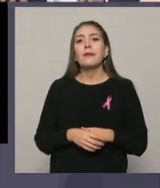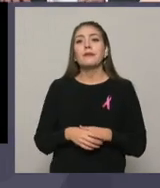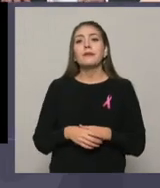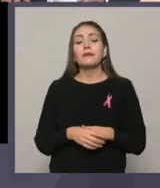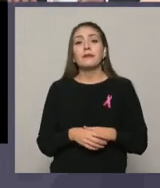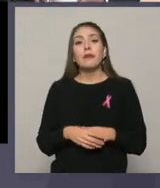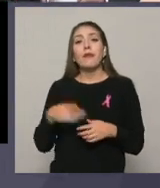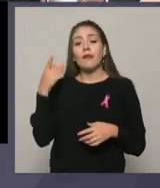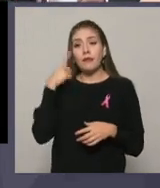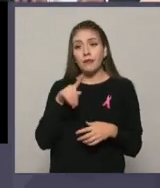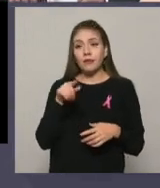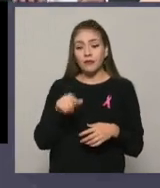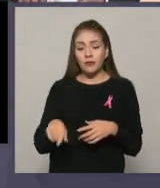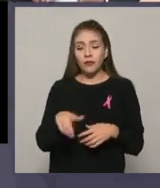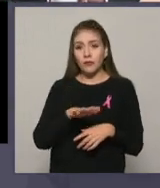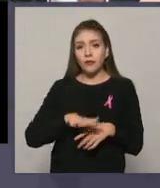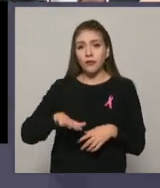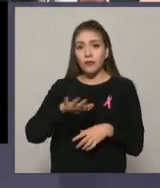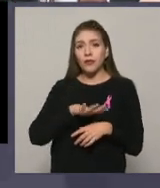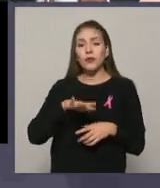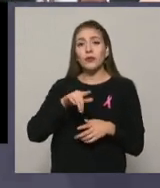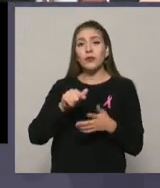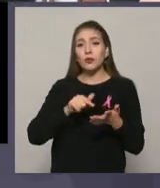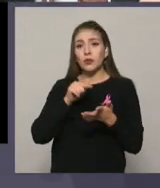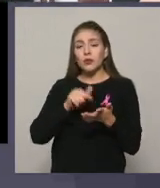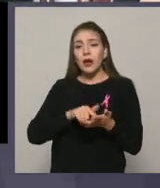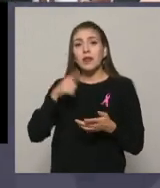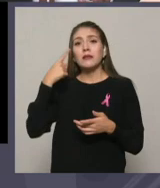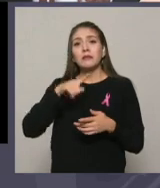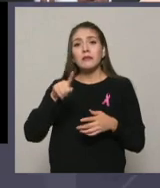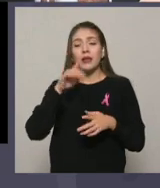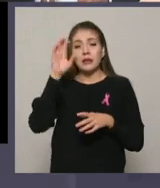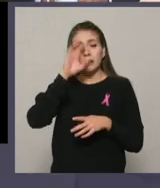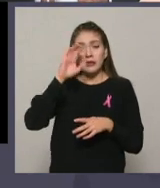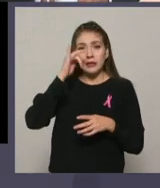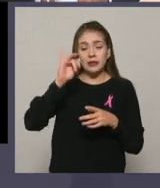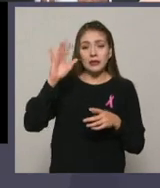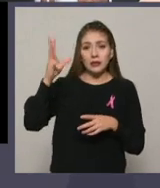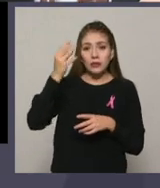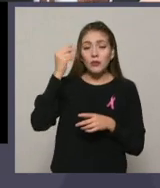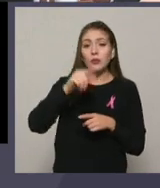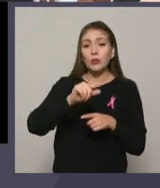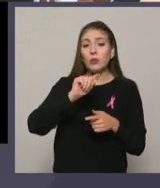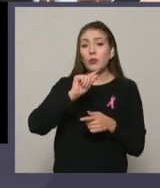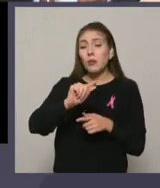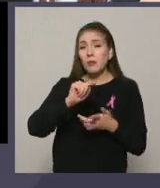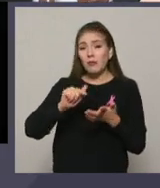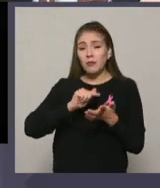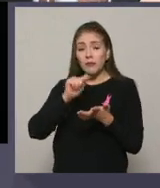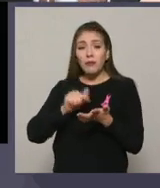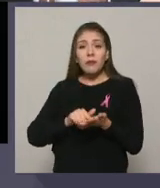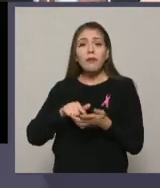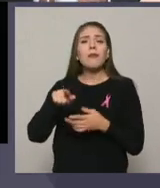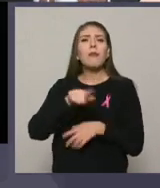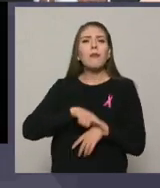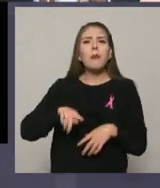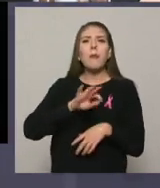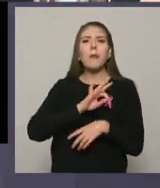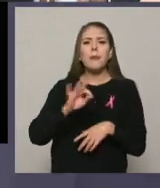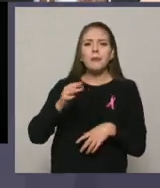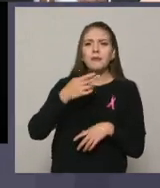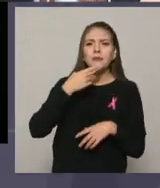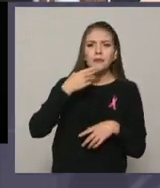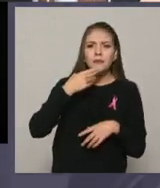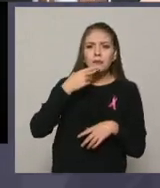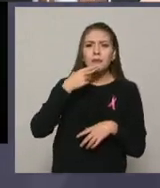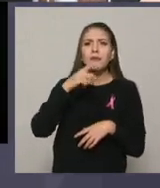pocos espacios que hay dedicados a ciencia y tecnología, los periodistas en general aprendan a usar las fuentes científicas